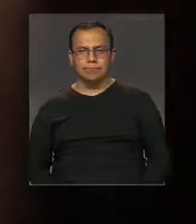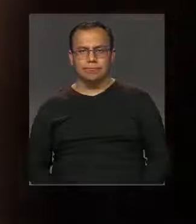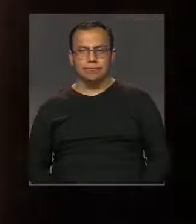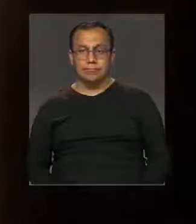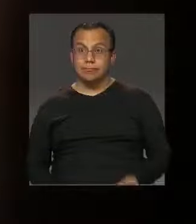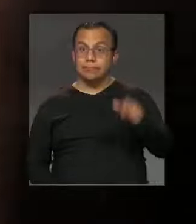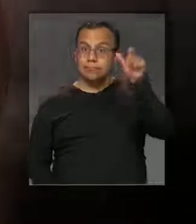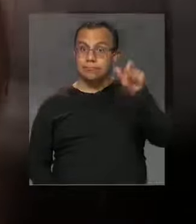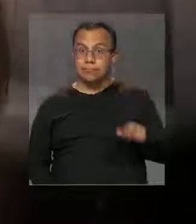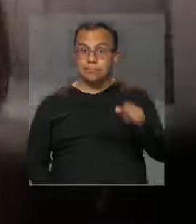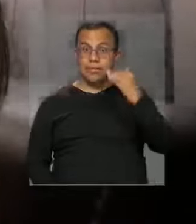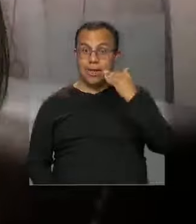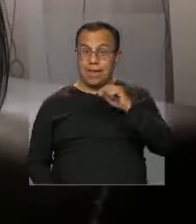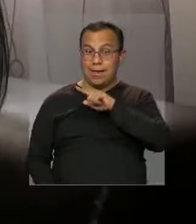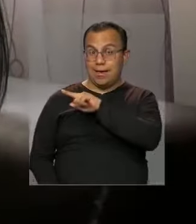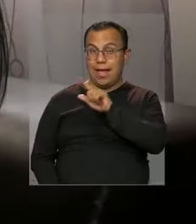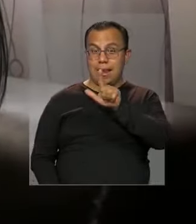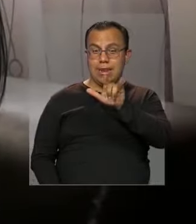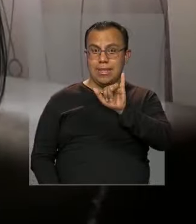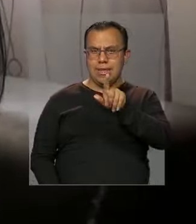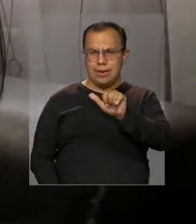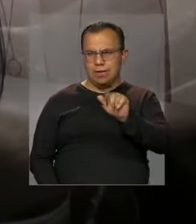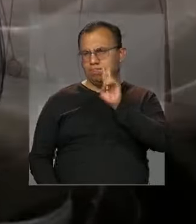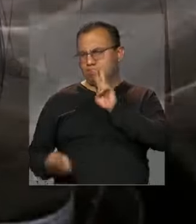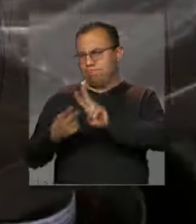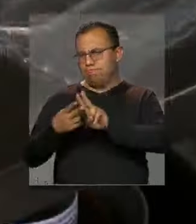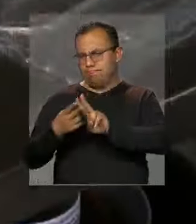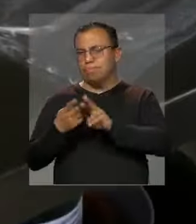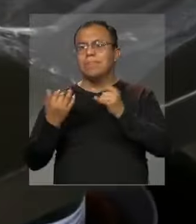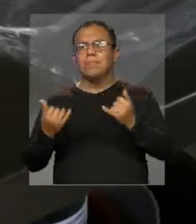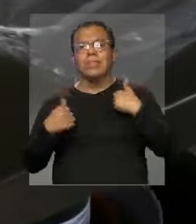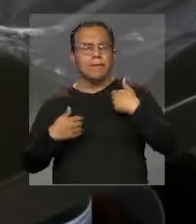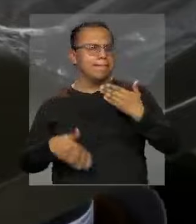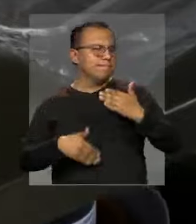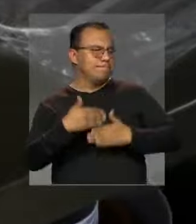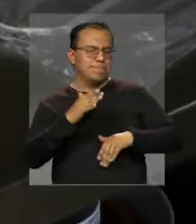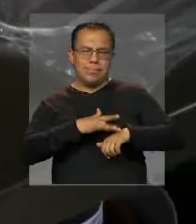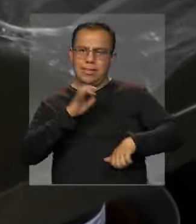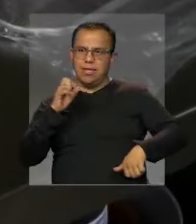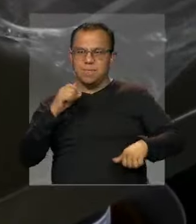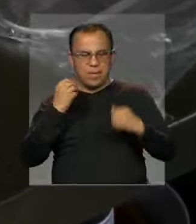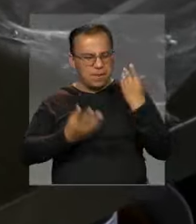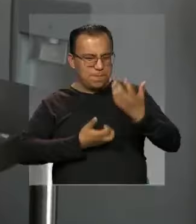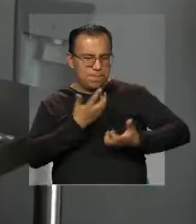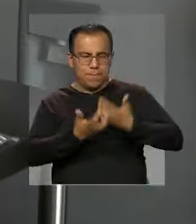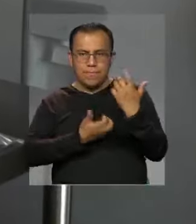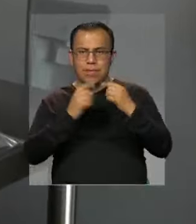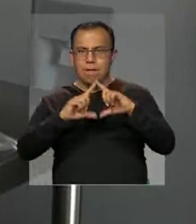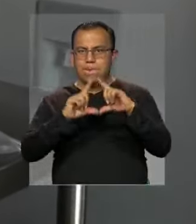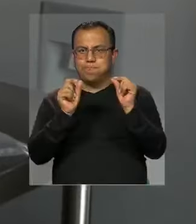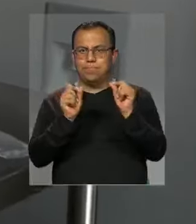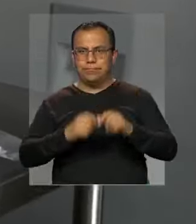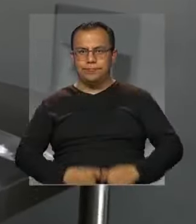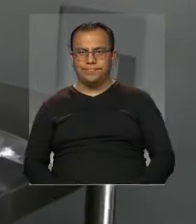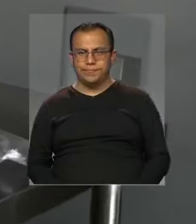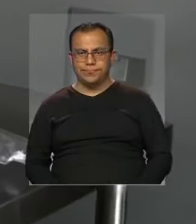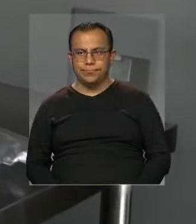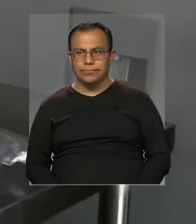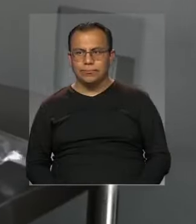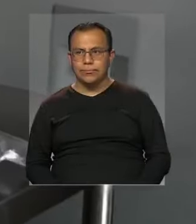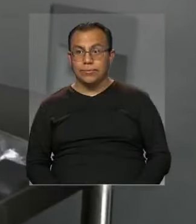Ella es Lili. Como muchos la conocen, desde muy temprano se levanta a preparar sus empanadas. Es la